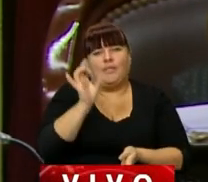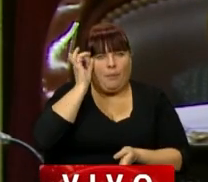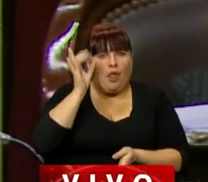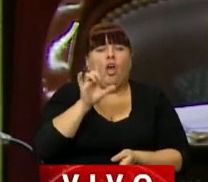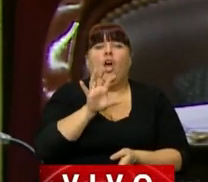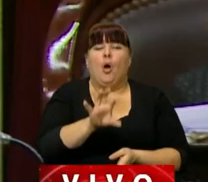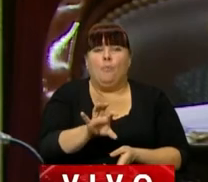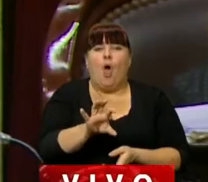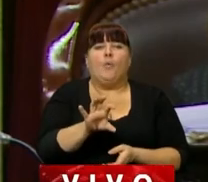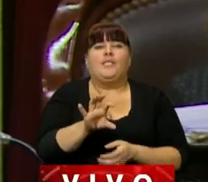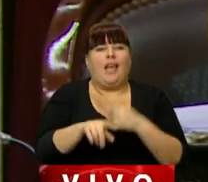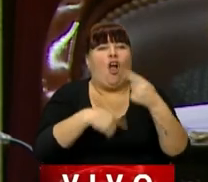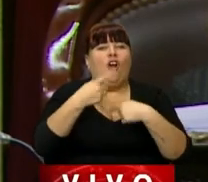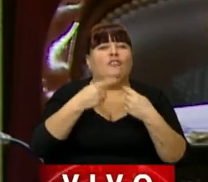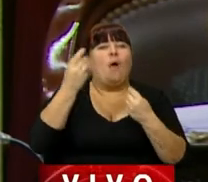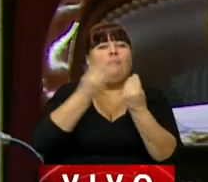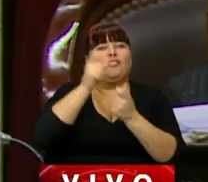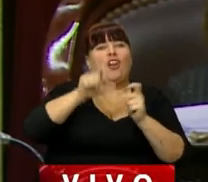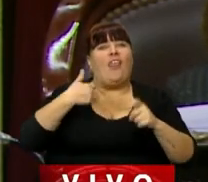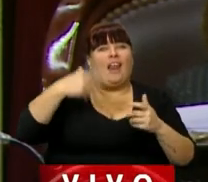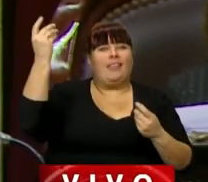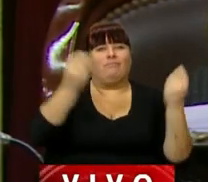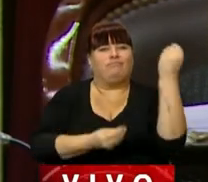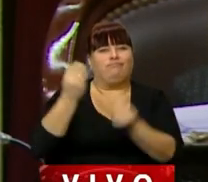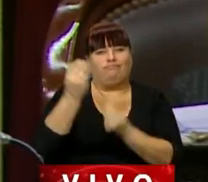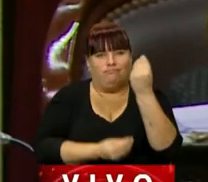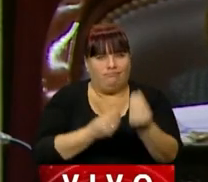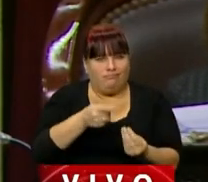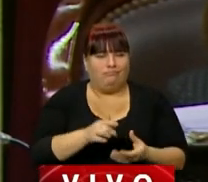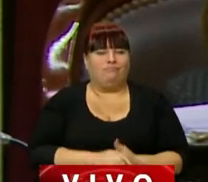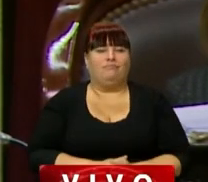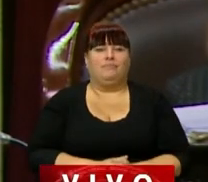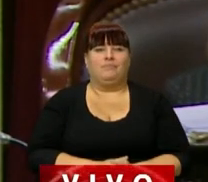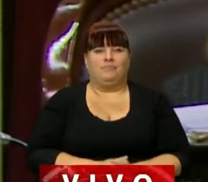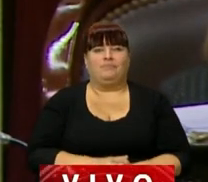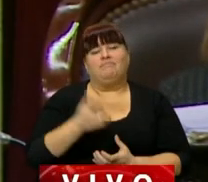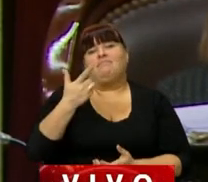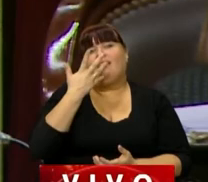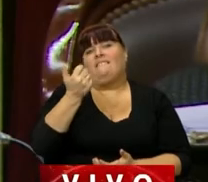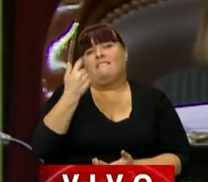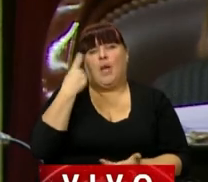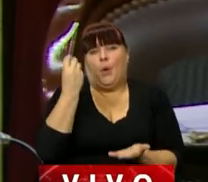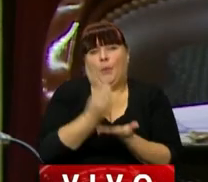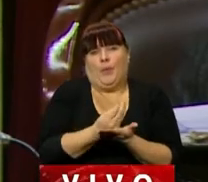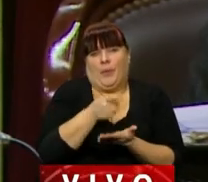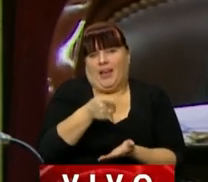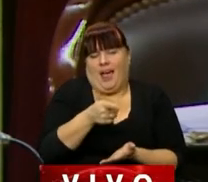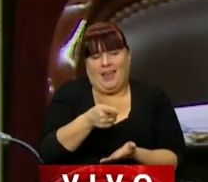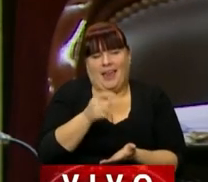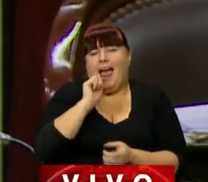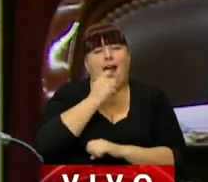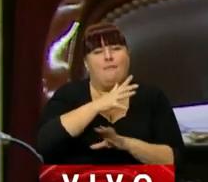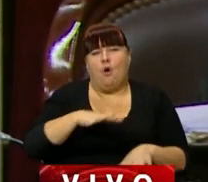una provincia, que va a seguir recibiendo a muchos argentinos y argentinas que eligen ir a ese lugar